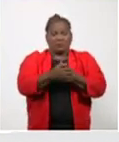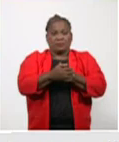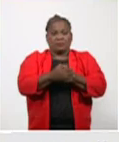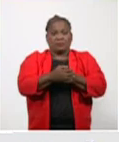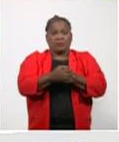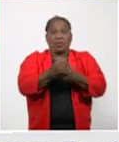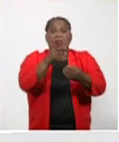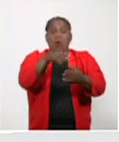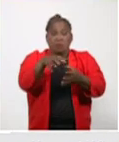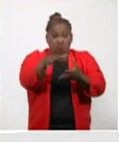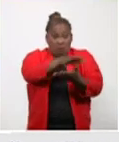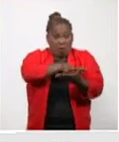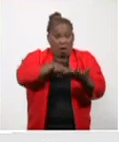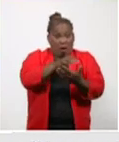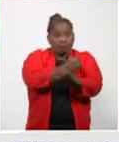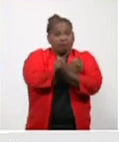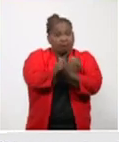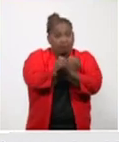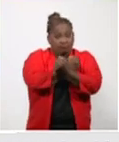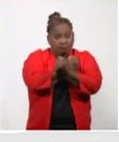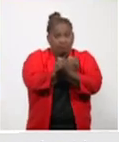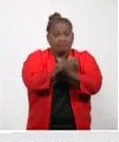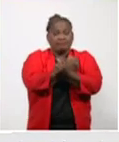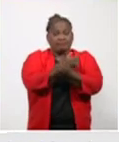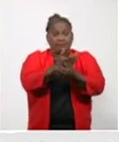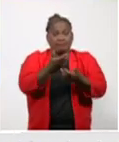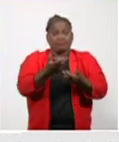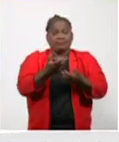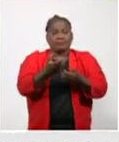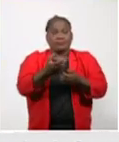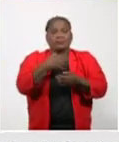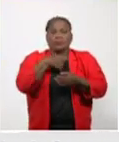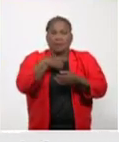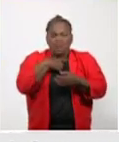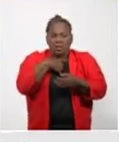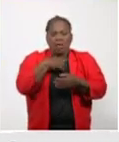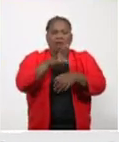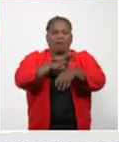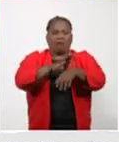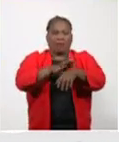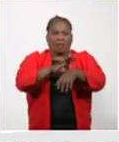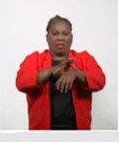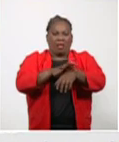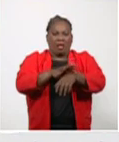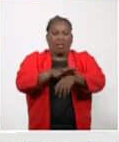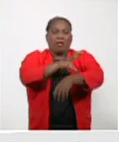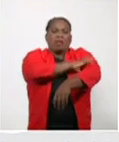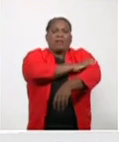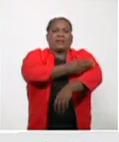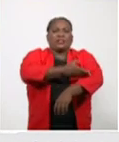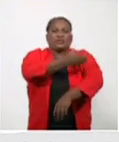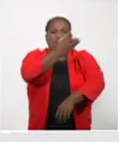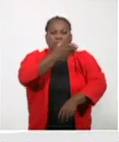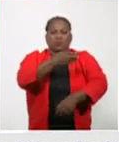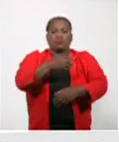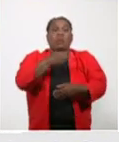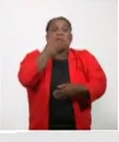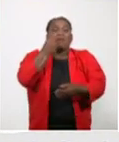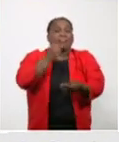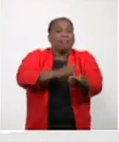riesgo, con antecedentes también de un grupo de enfermedades: hipertensión arterial, diabetes